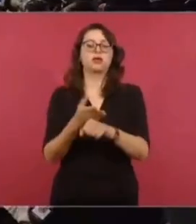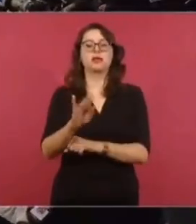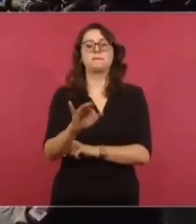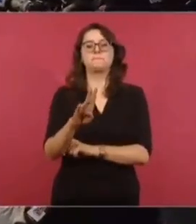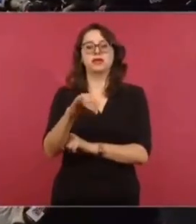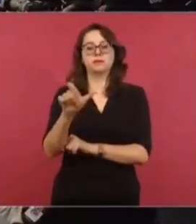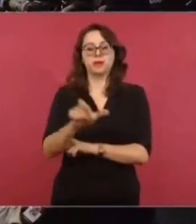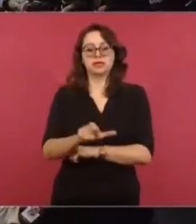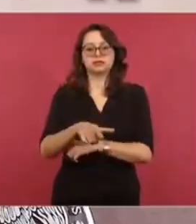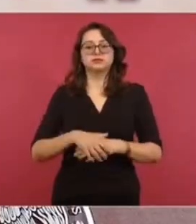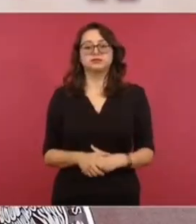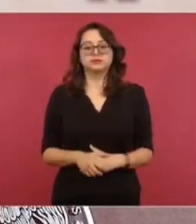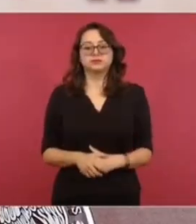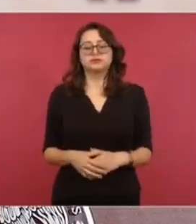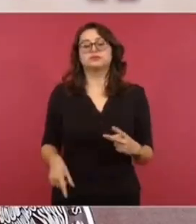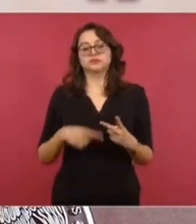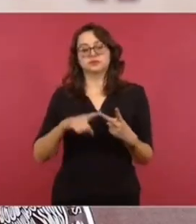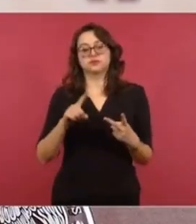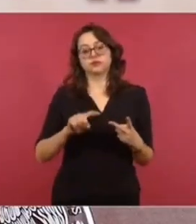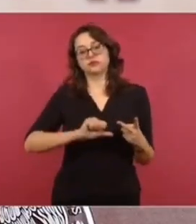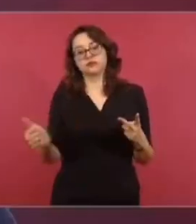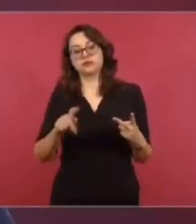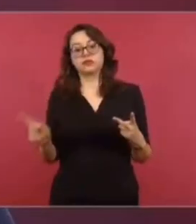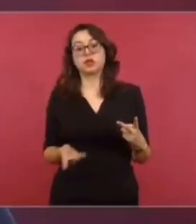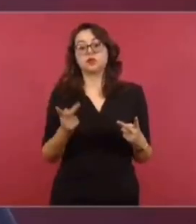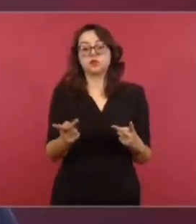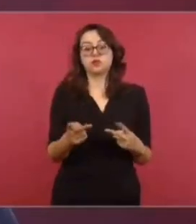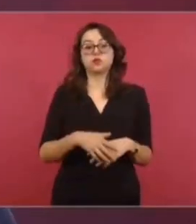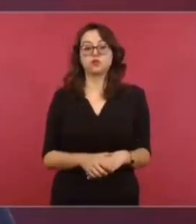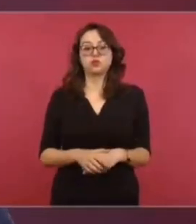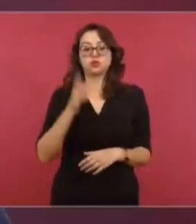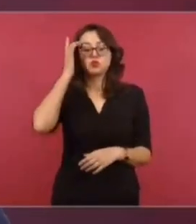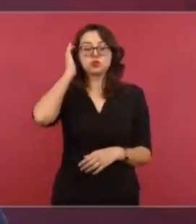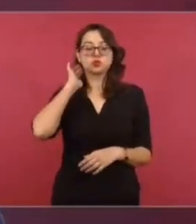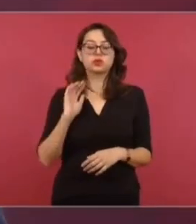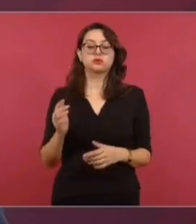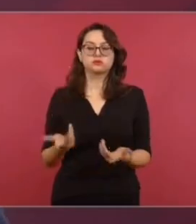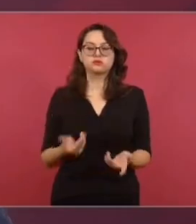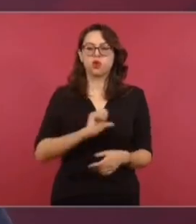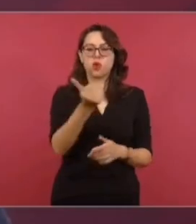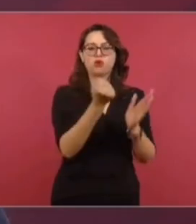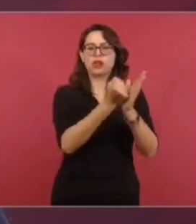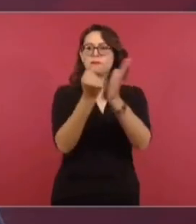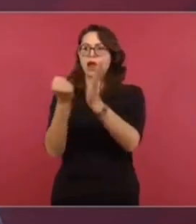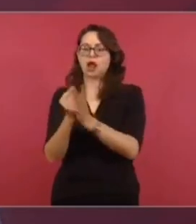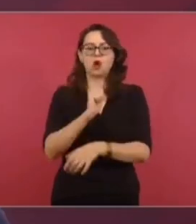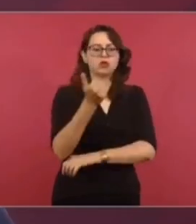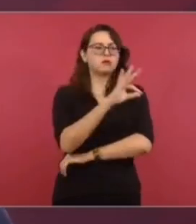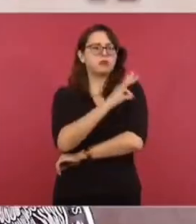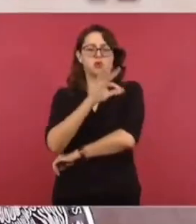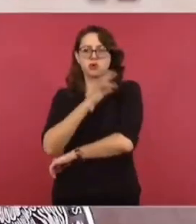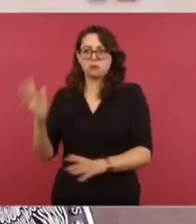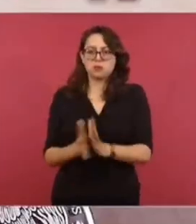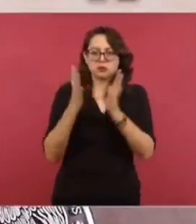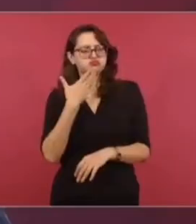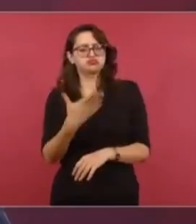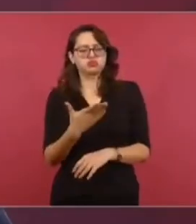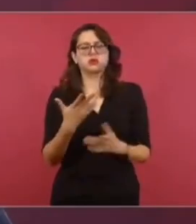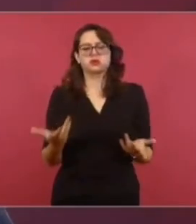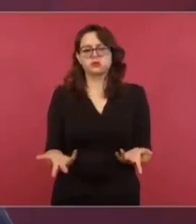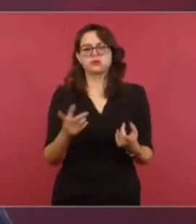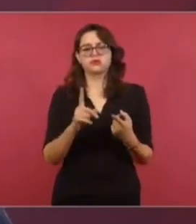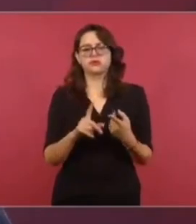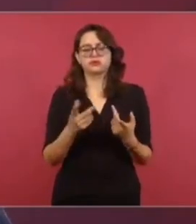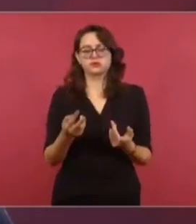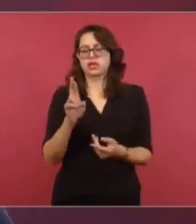señalar. Y la pregunta que no estoy haciendo a un lado es precisamente si van a participar otras firmas, otro tipo de vacunas. Sí, es posible, en